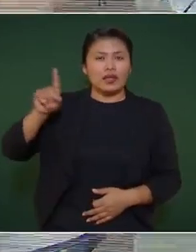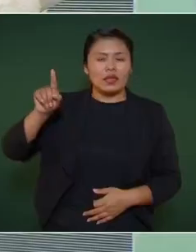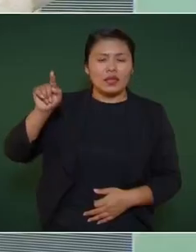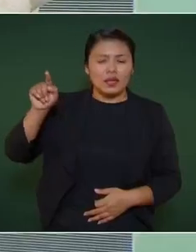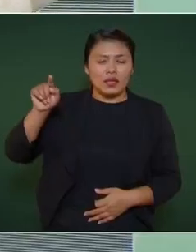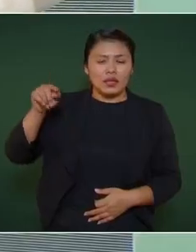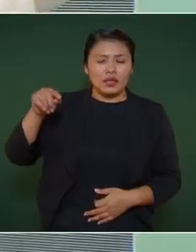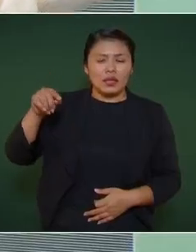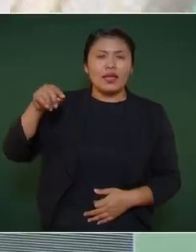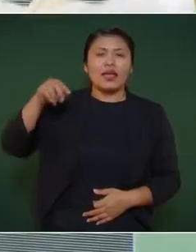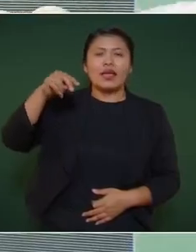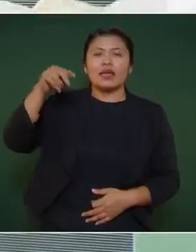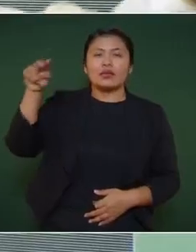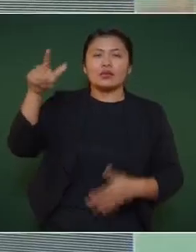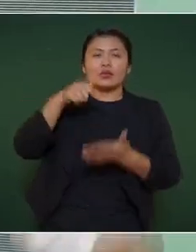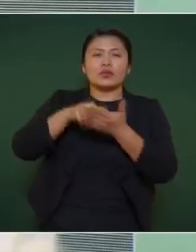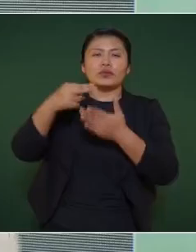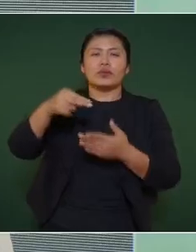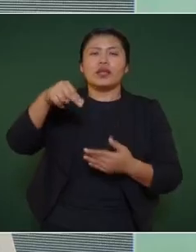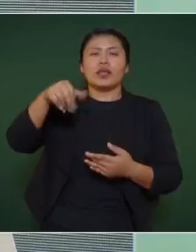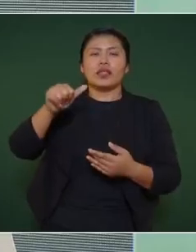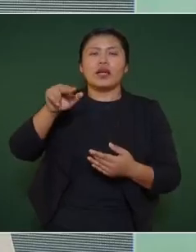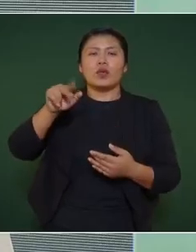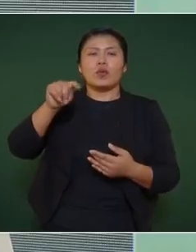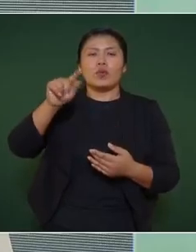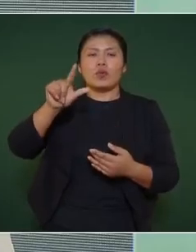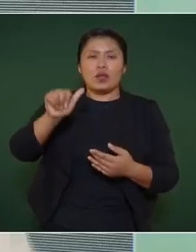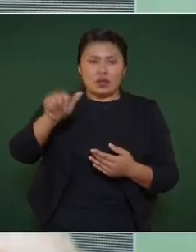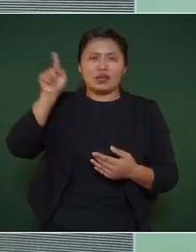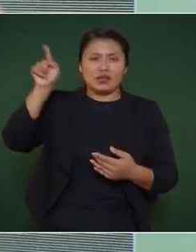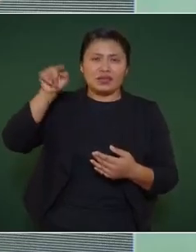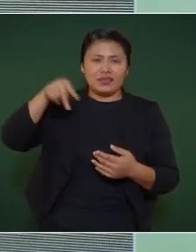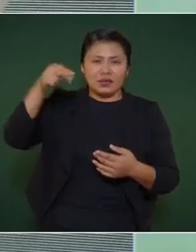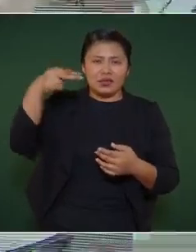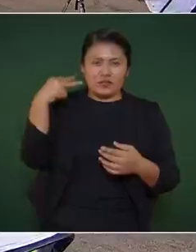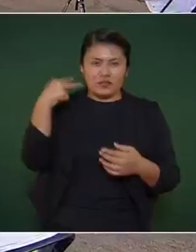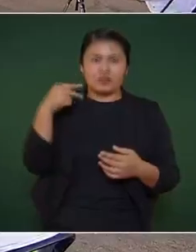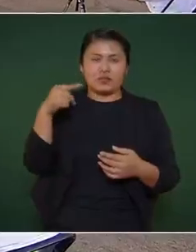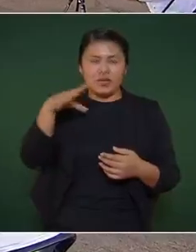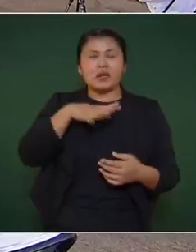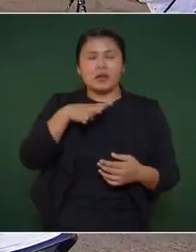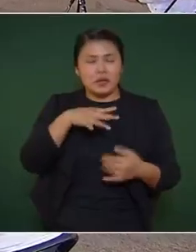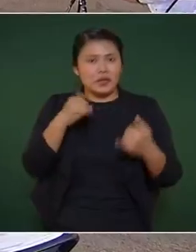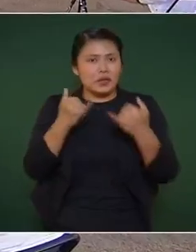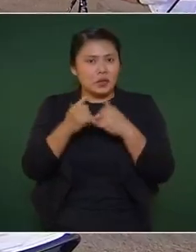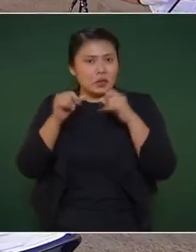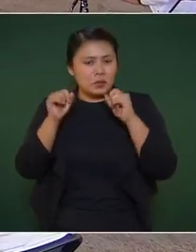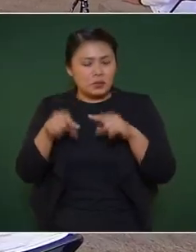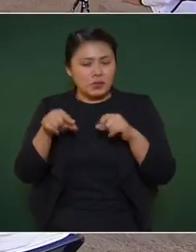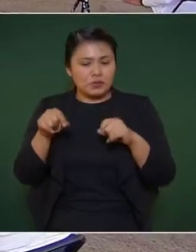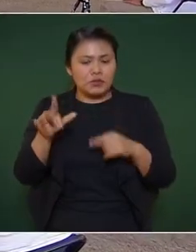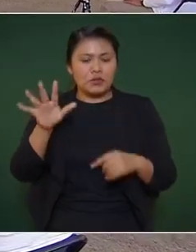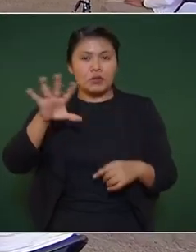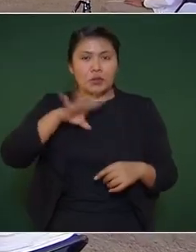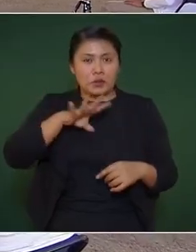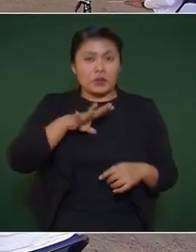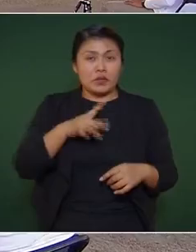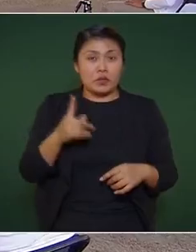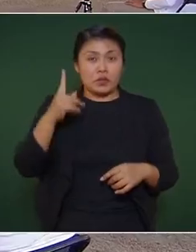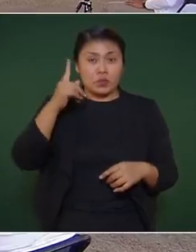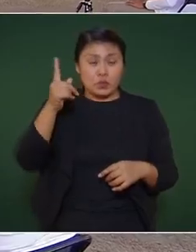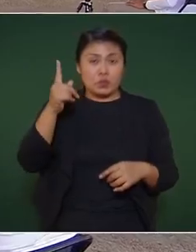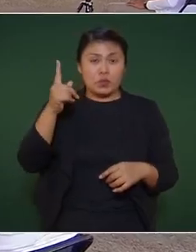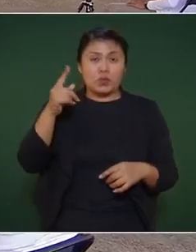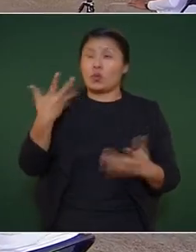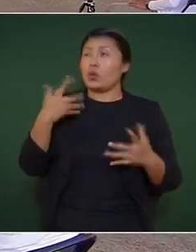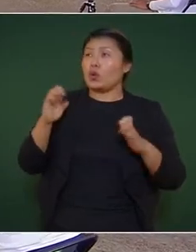norte, el de Nautla, ¿sí?, dejaron como elefante blanco, ¿sí?,